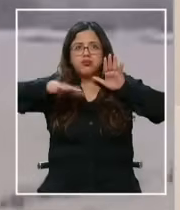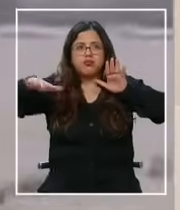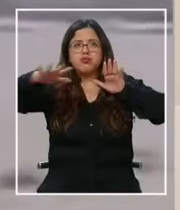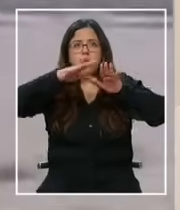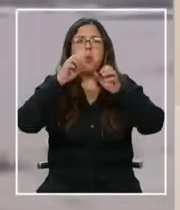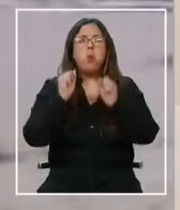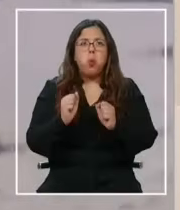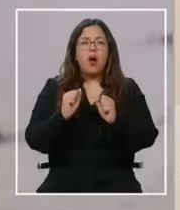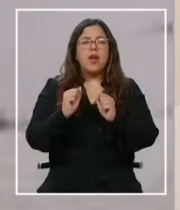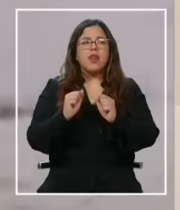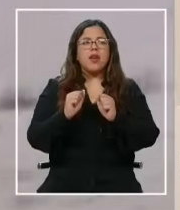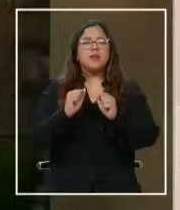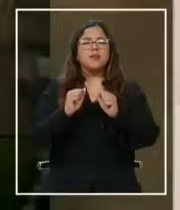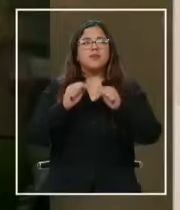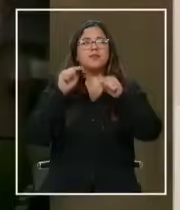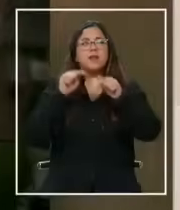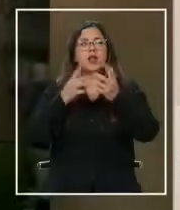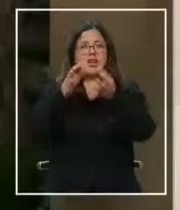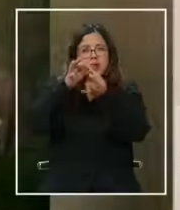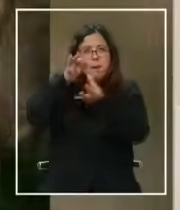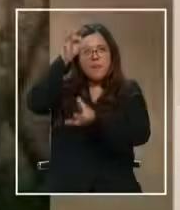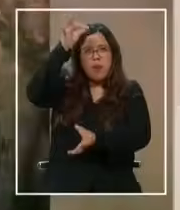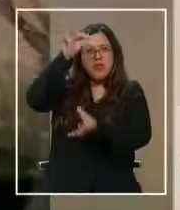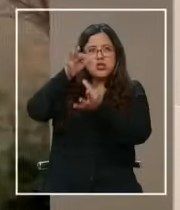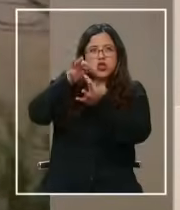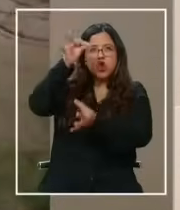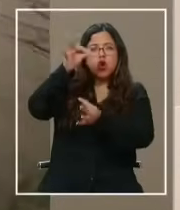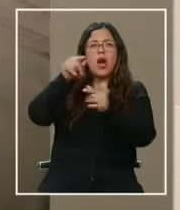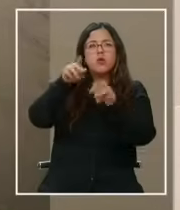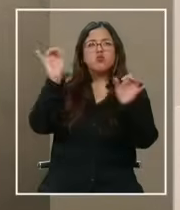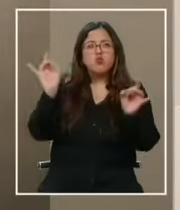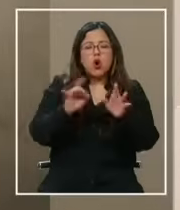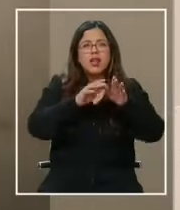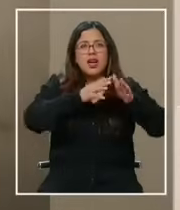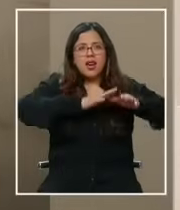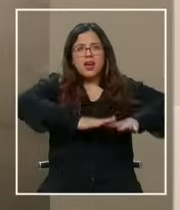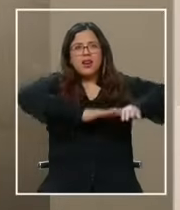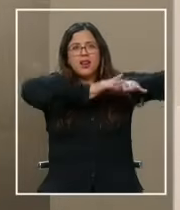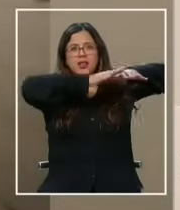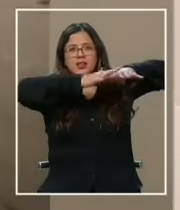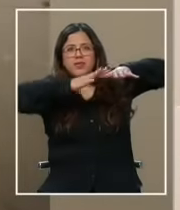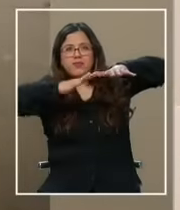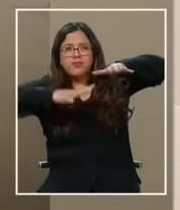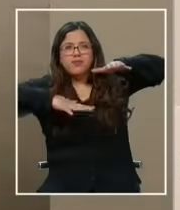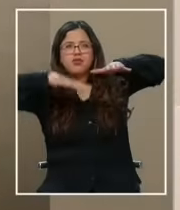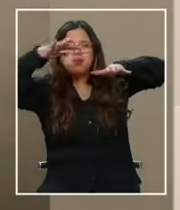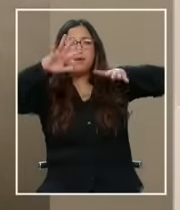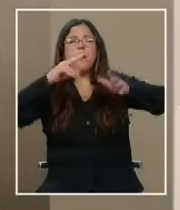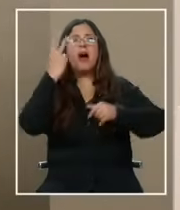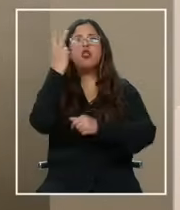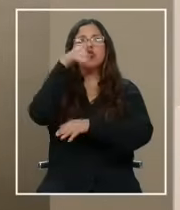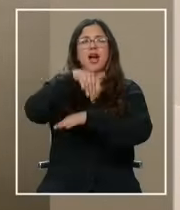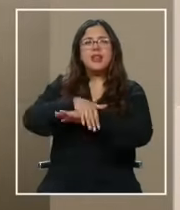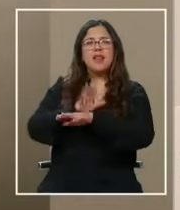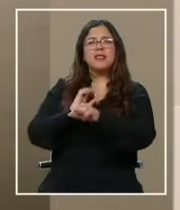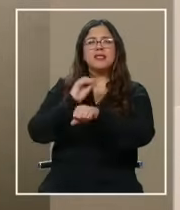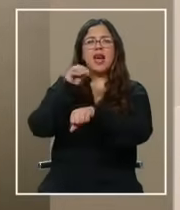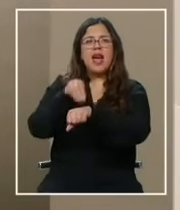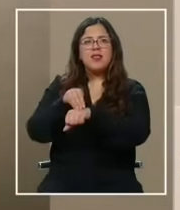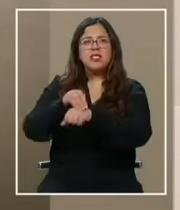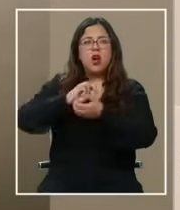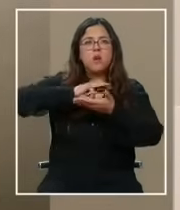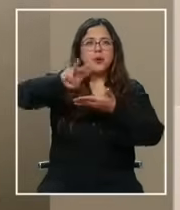acuerdo a la medición del umbral de este caudal está con amenaza de desborde dentro de la tarde cerca de las 2 de la tarde se activó la